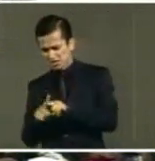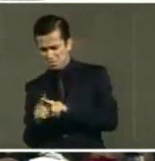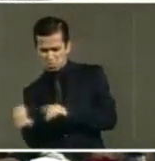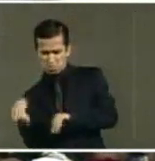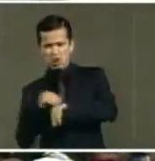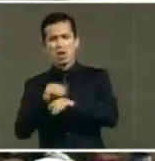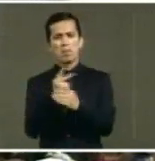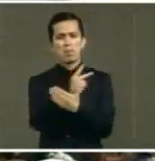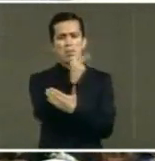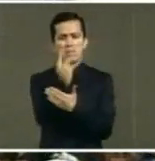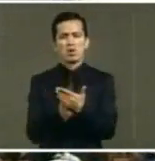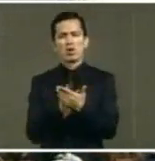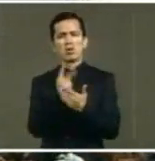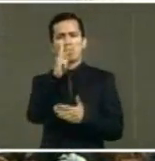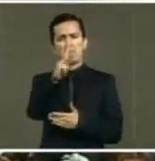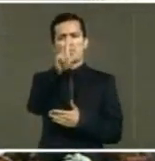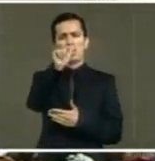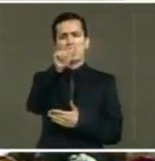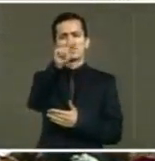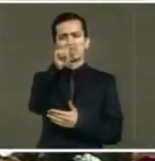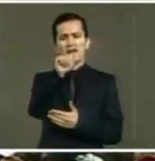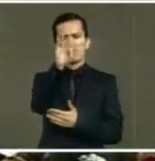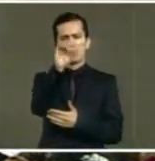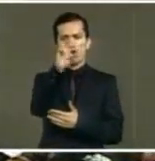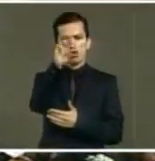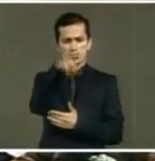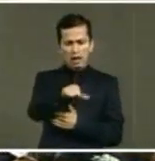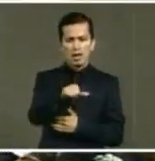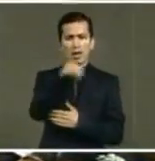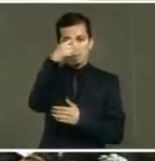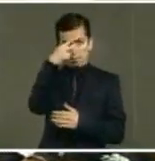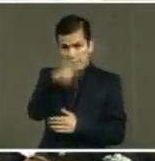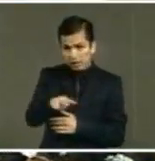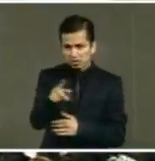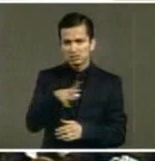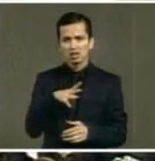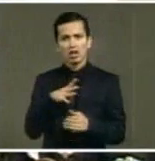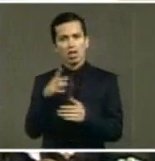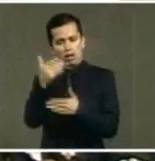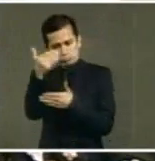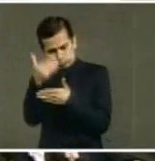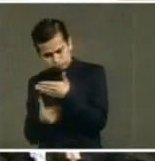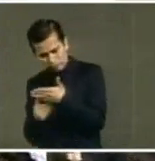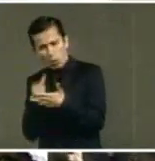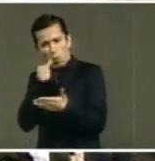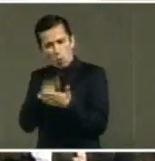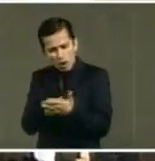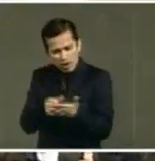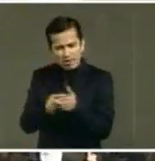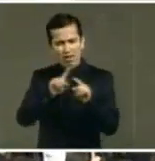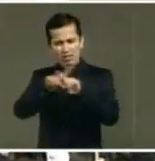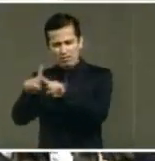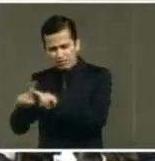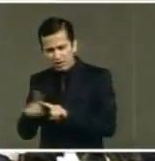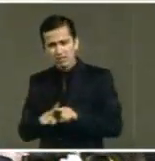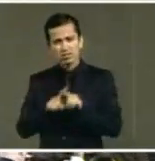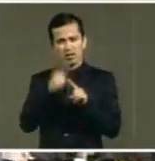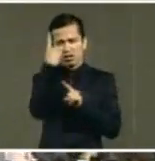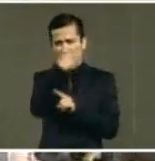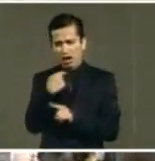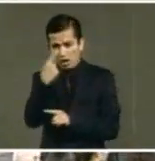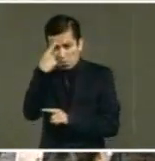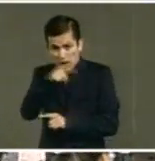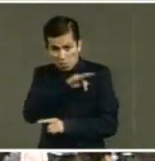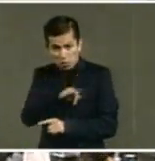México, que tiene bases de datos de rostros, de huellas dactilares, de vehículos, de muchas otras, y que nos han